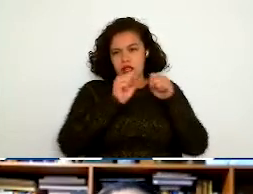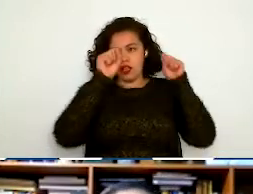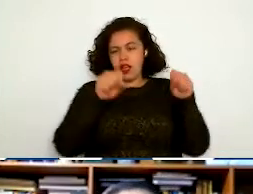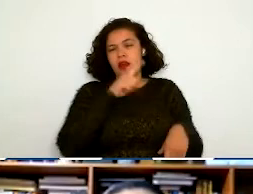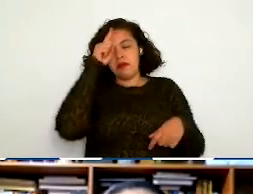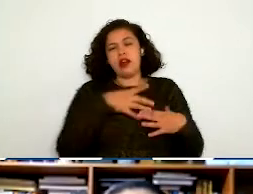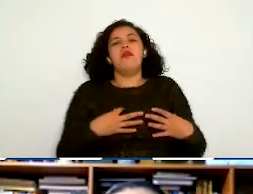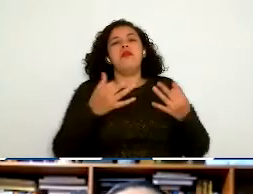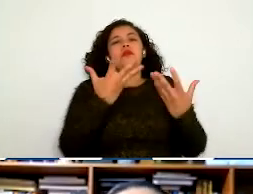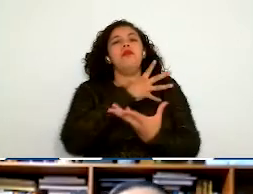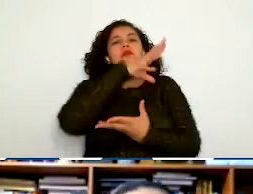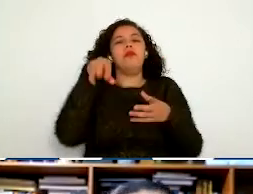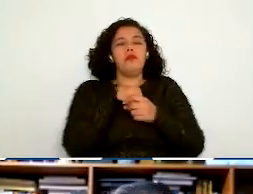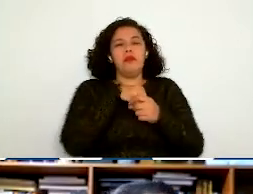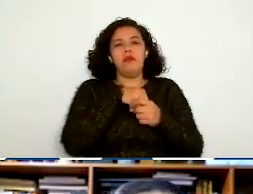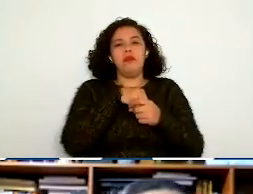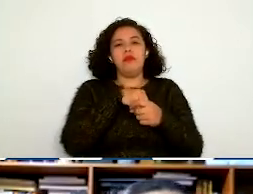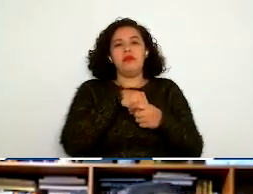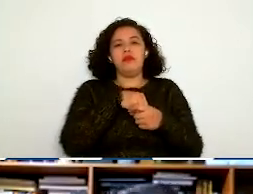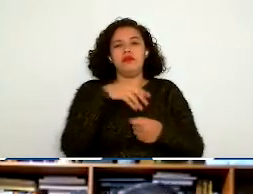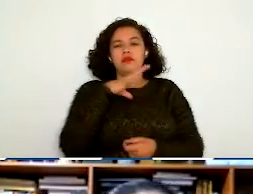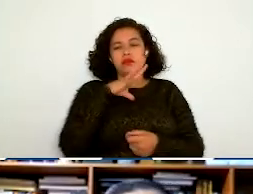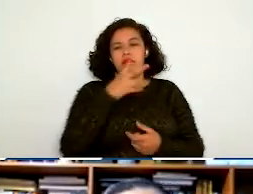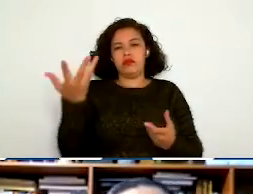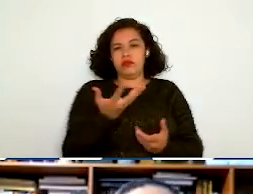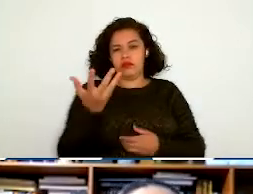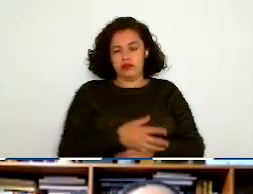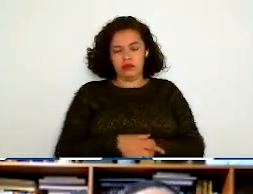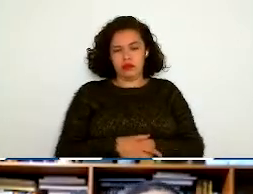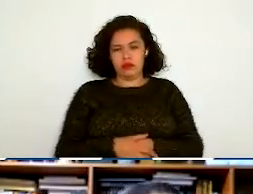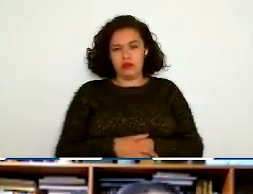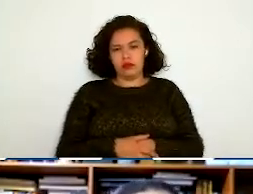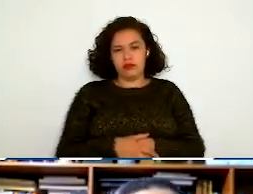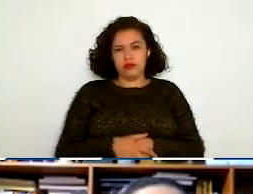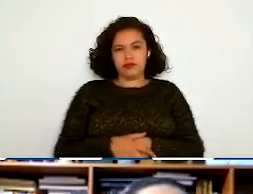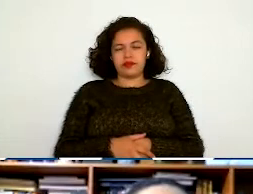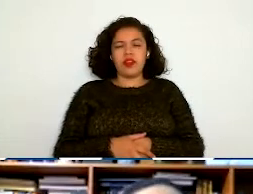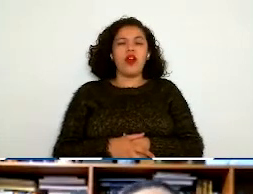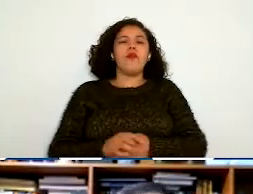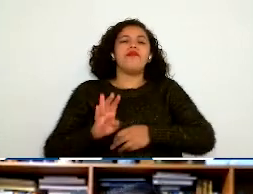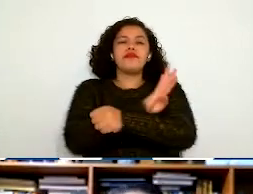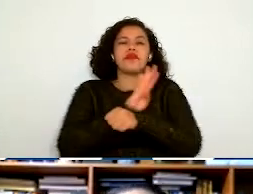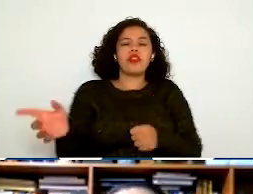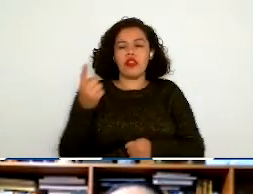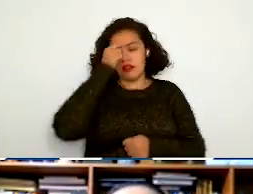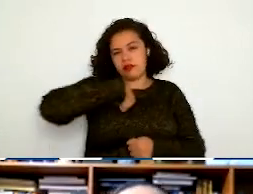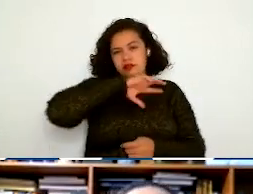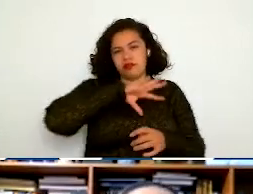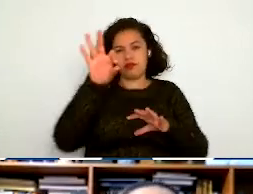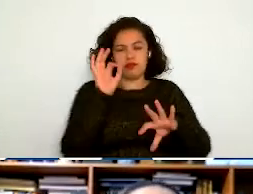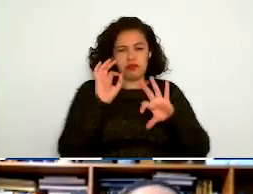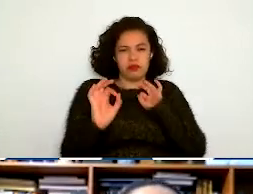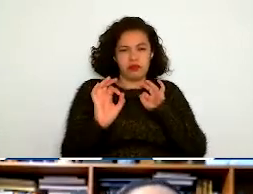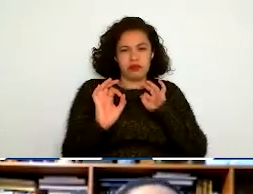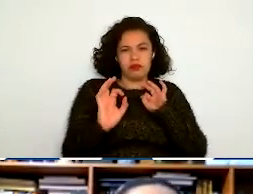de calidad integrados, lo que implica y lo que va a generar o en qué nos va a beneficiar el que nosotros elijamos, por ejemplo, este